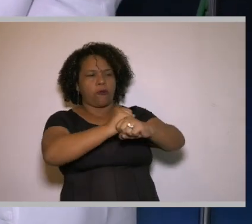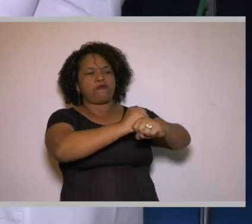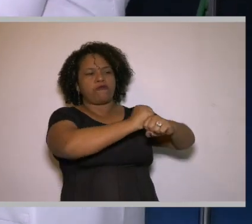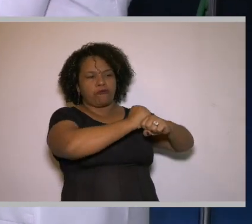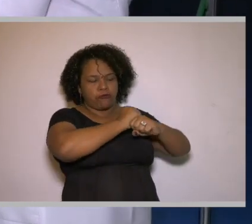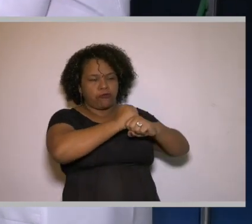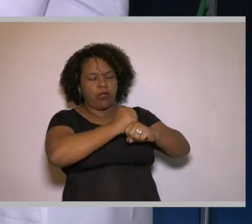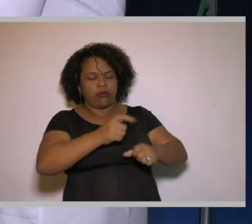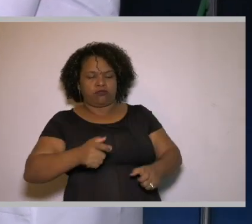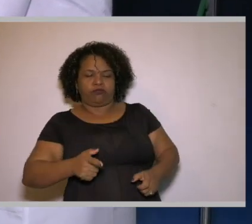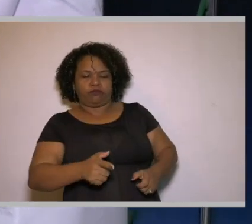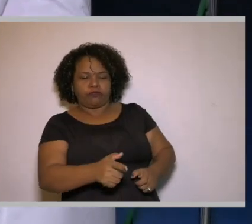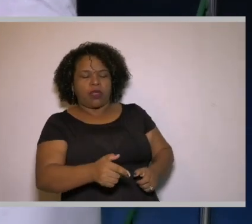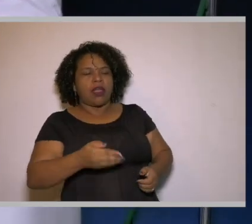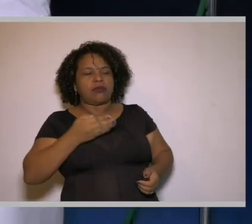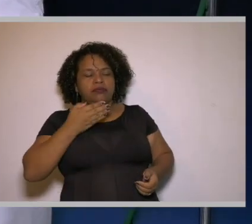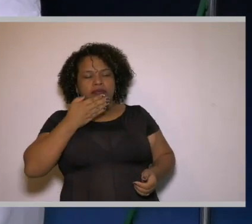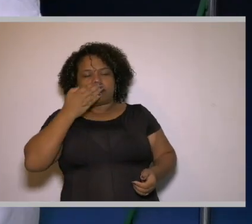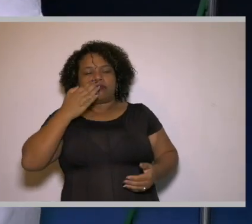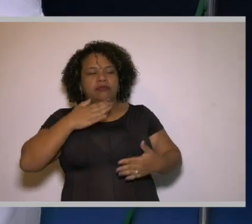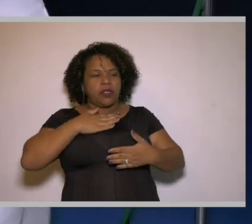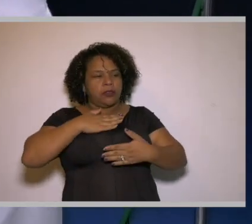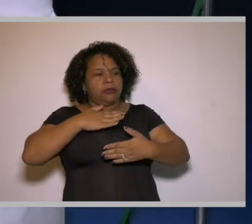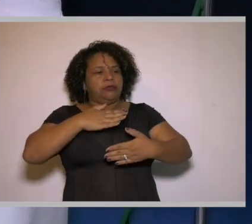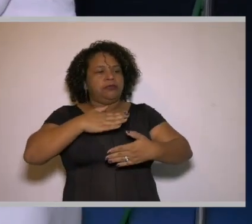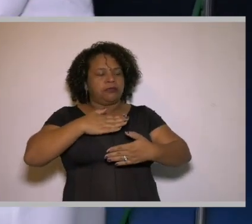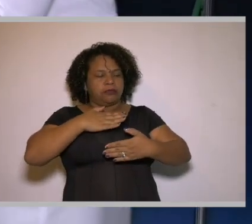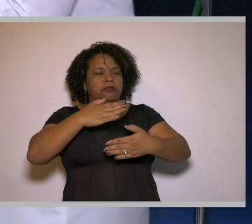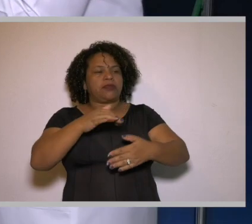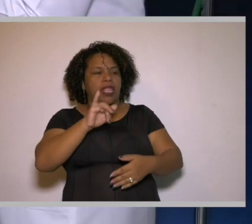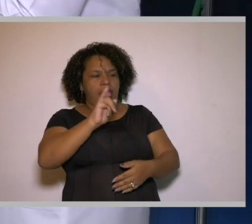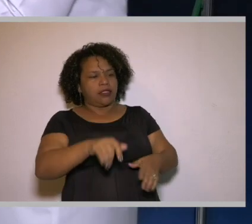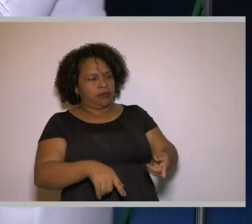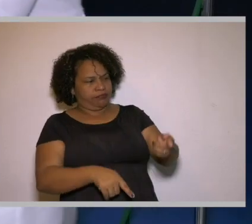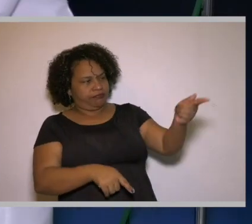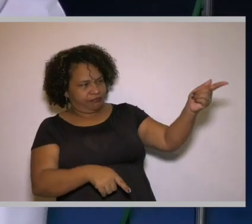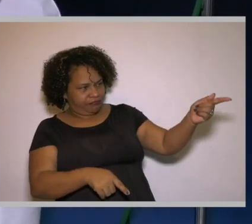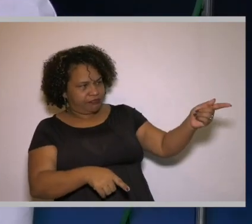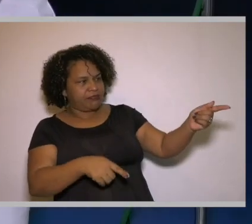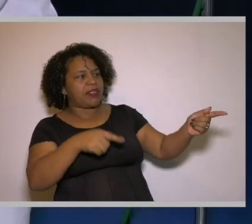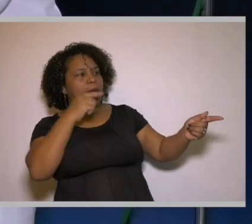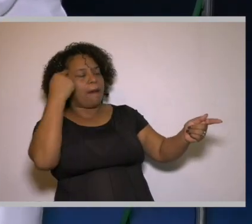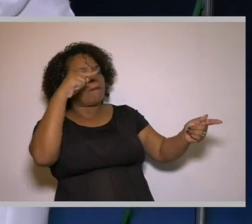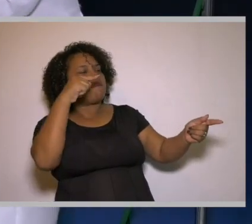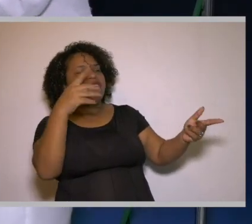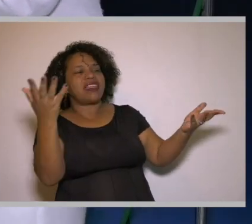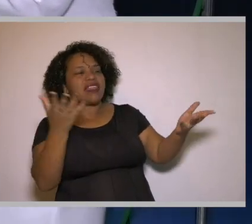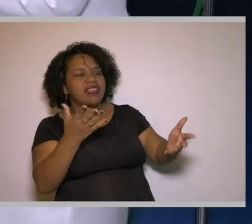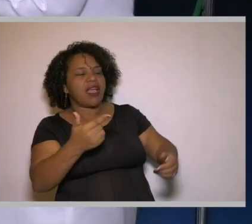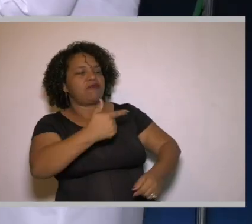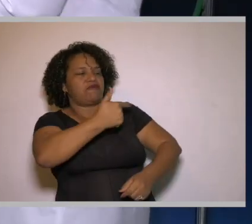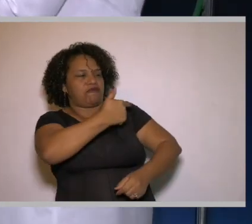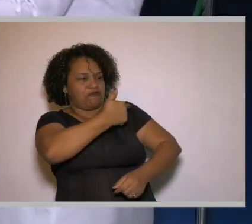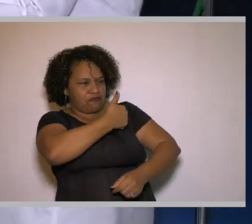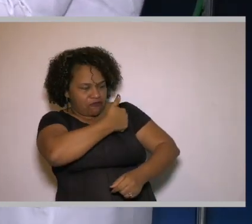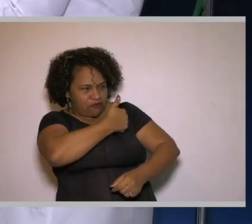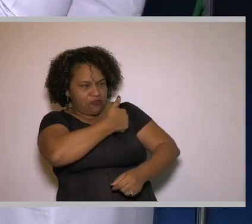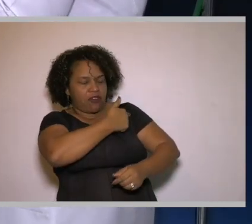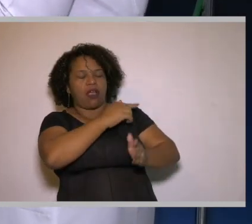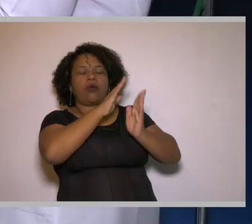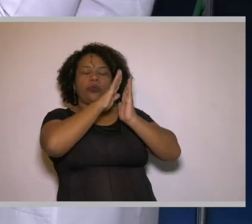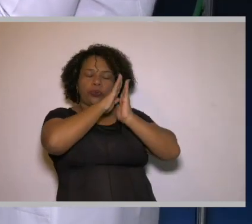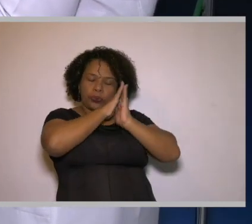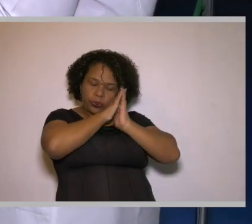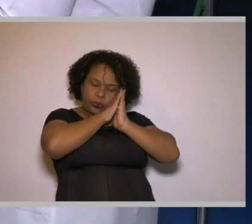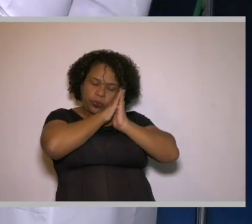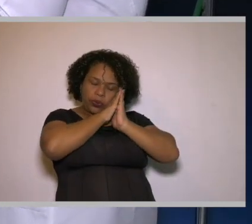conectado oxígeno. Y también, Esta es la máquina de anestesia. Esta es la máquina de anestesia con nuestro monitor, donde vamos a chequear todos los signos vitales